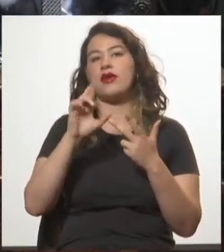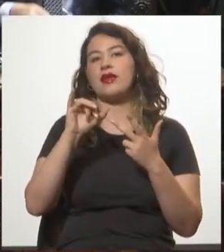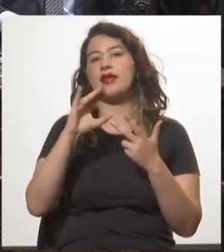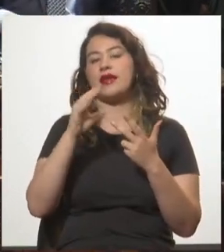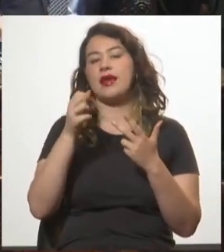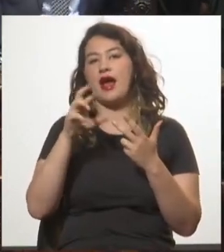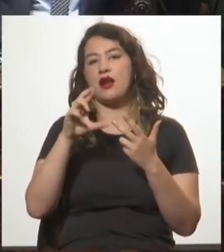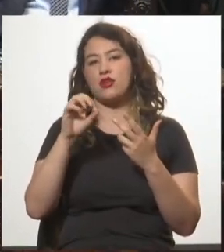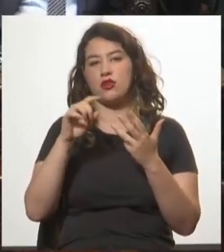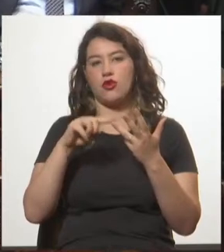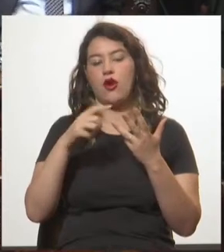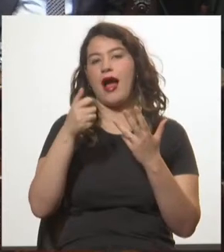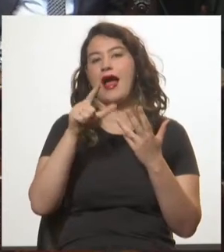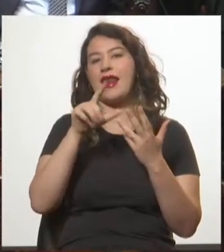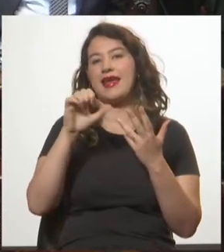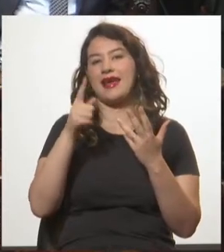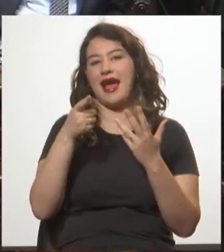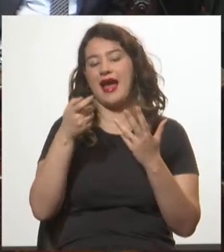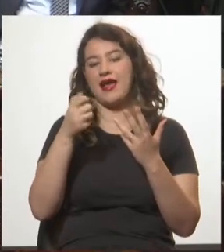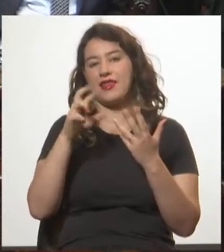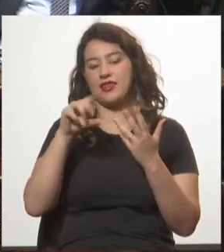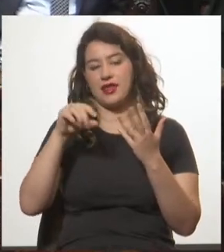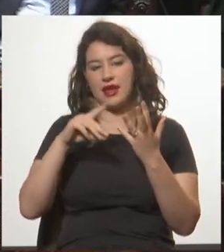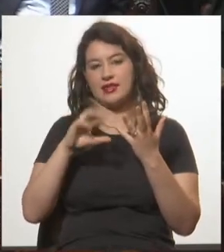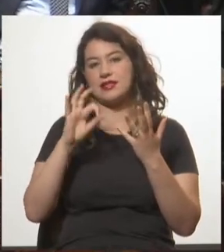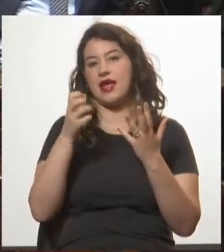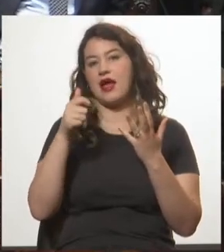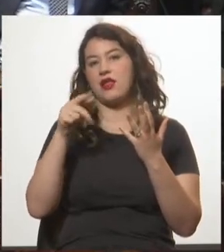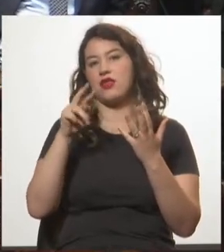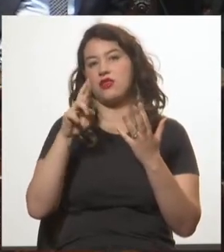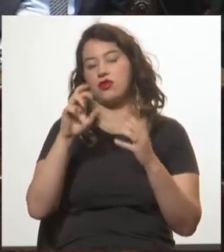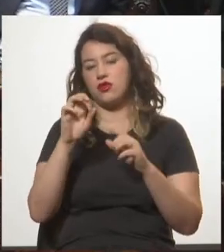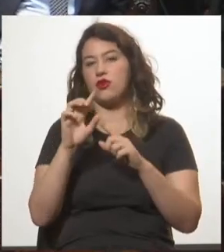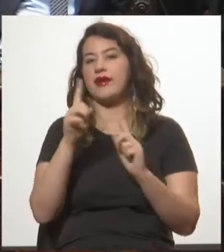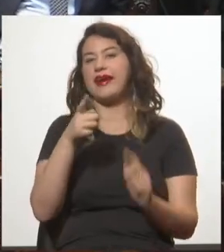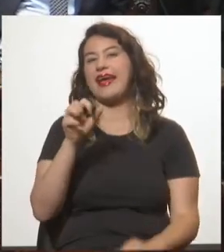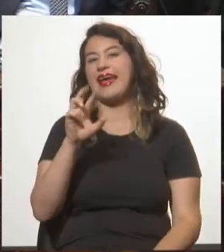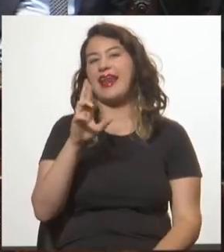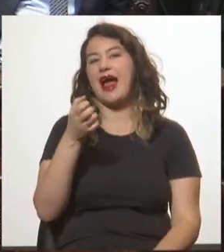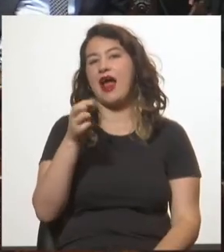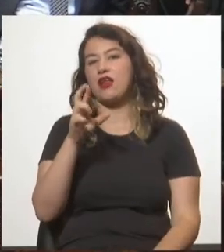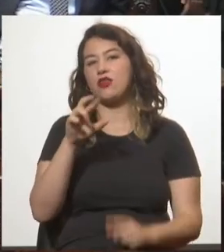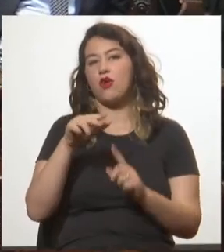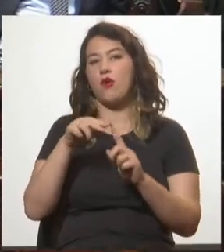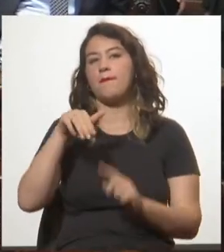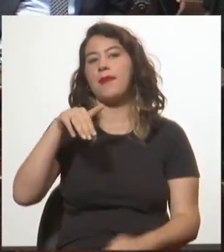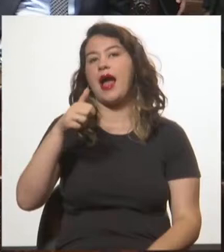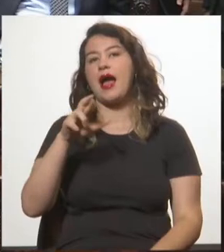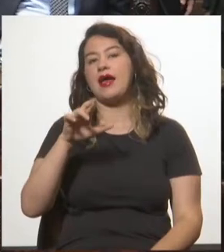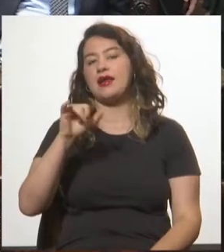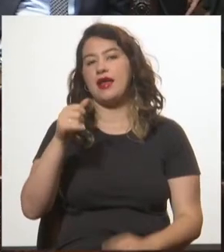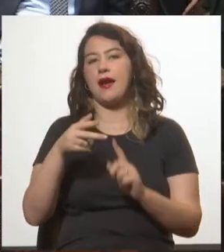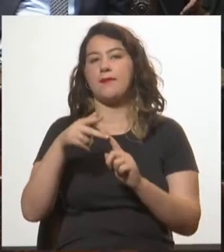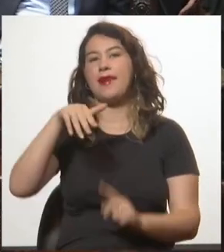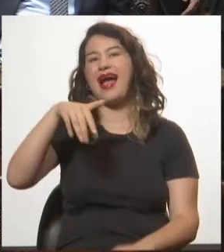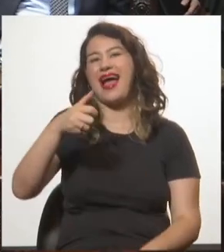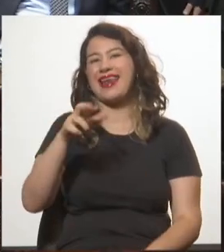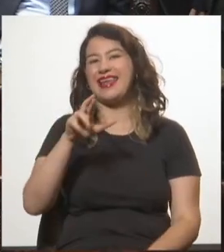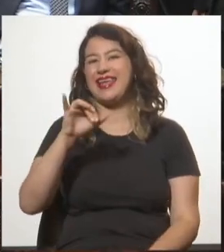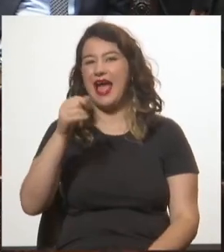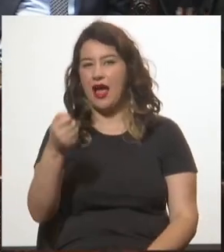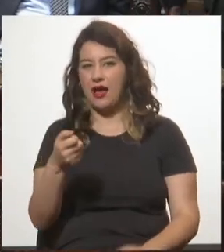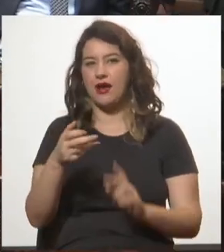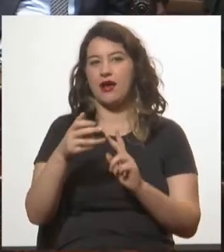draper sandra etcheverry carlos enciso gerardo amarilla maria silveira maria aramendía carmelo vidalín